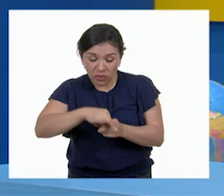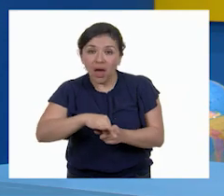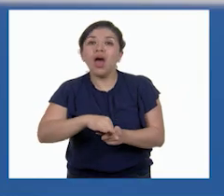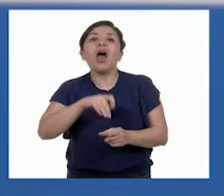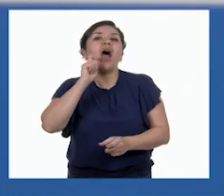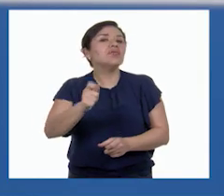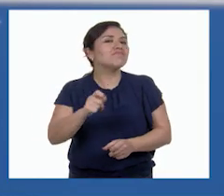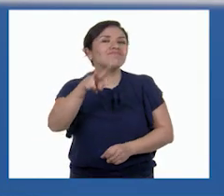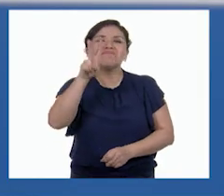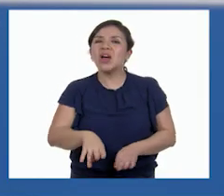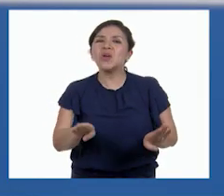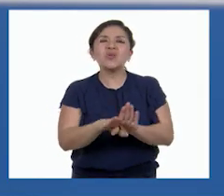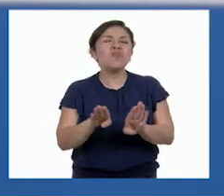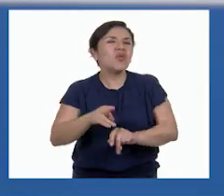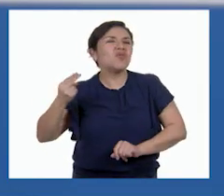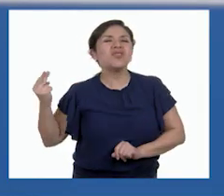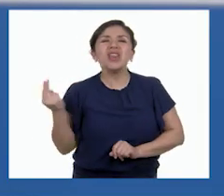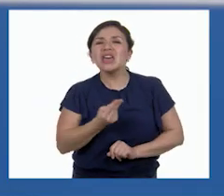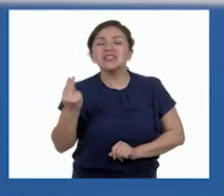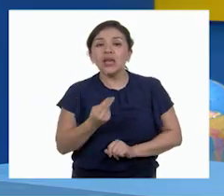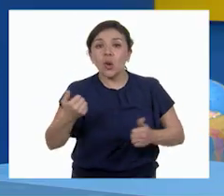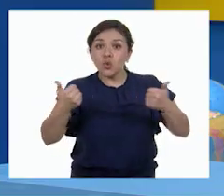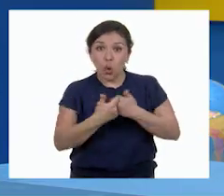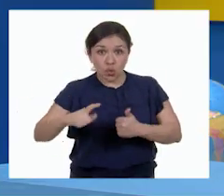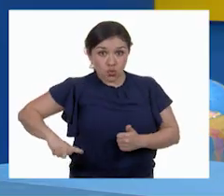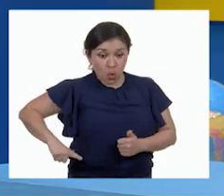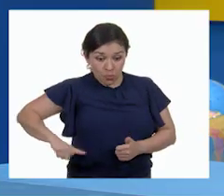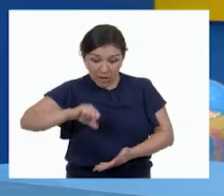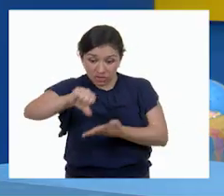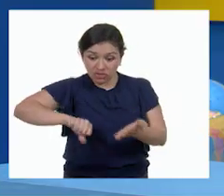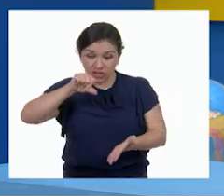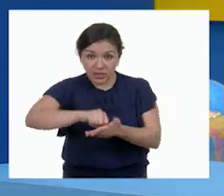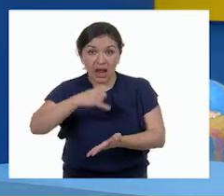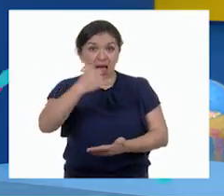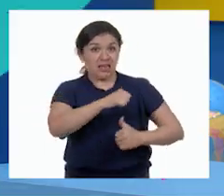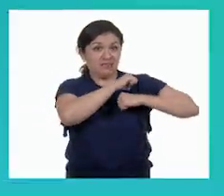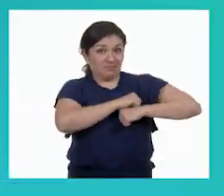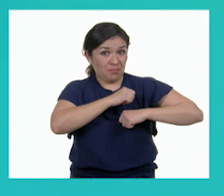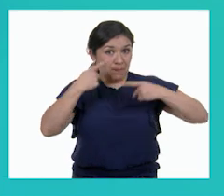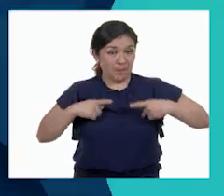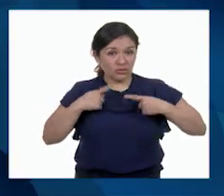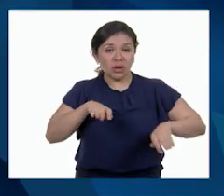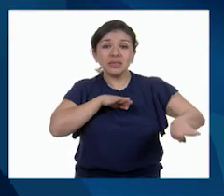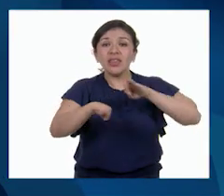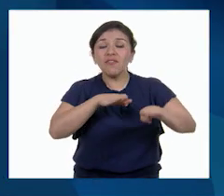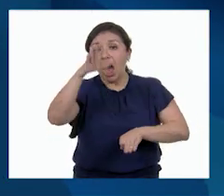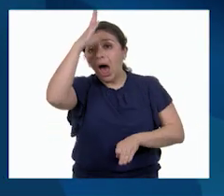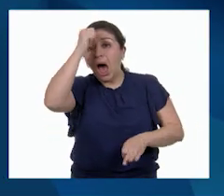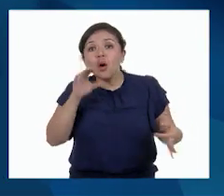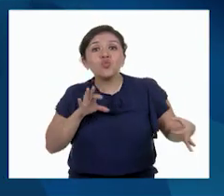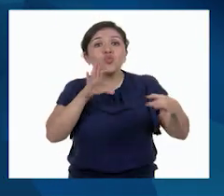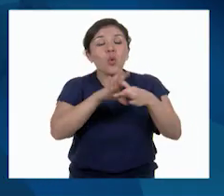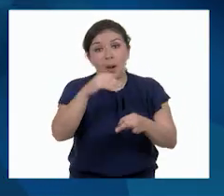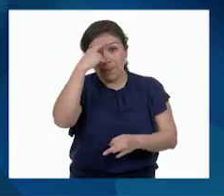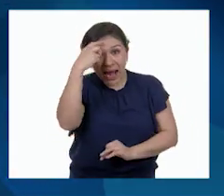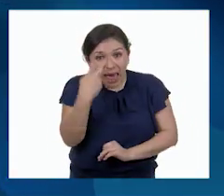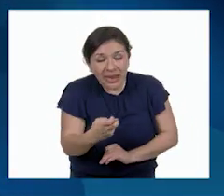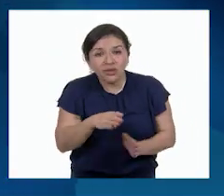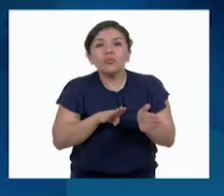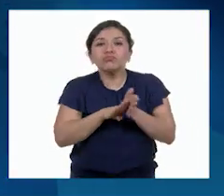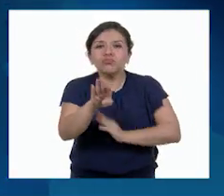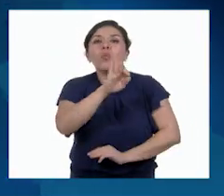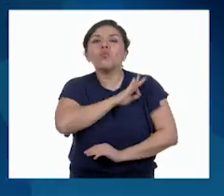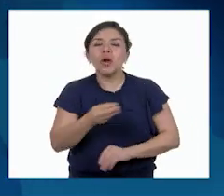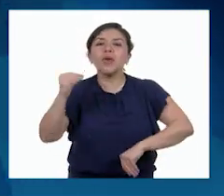era absolutamente necesario que entre el gobierno central y los caciques se trabajara de común acuerdo para que así saliera